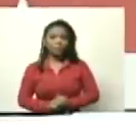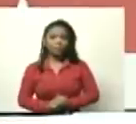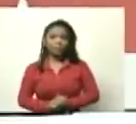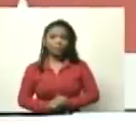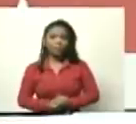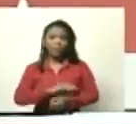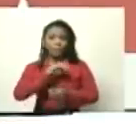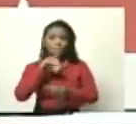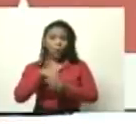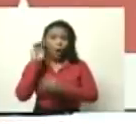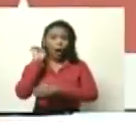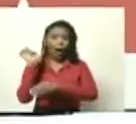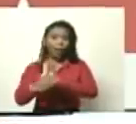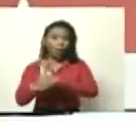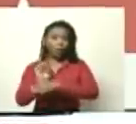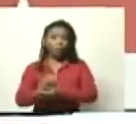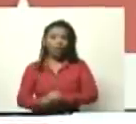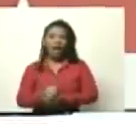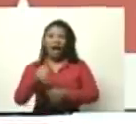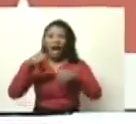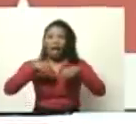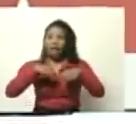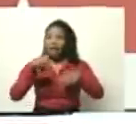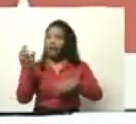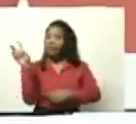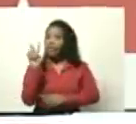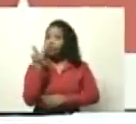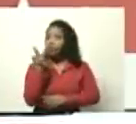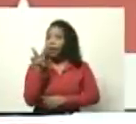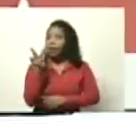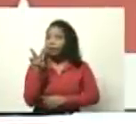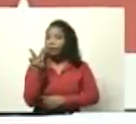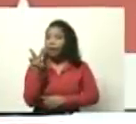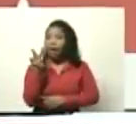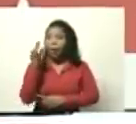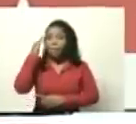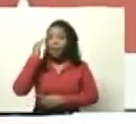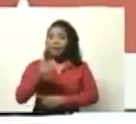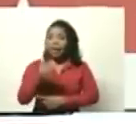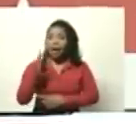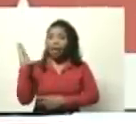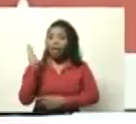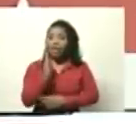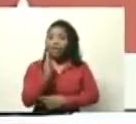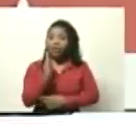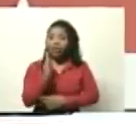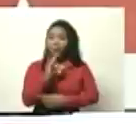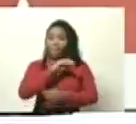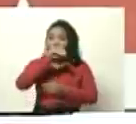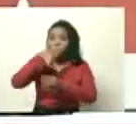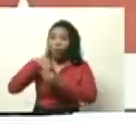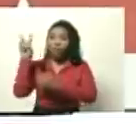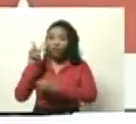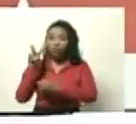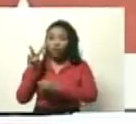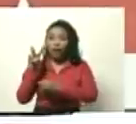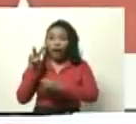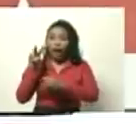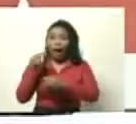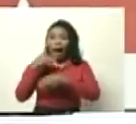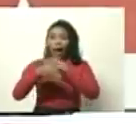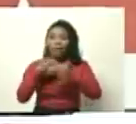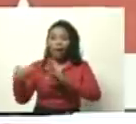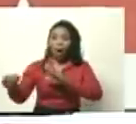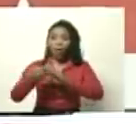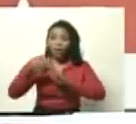Ecuador. Aquí en Venezuela, los paramilitares que han venido a invadir a Venezuela, a atentar contra